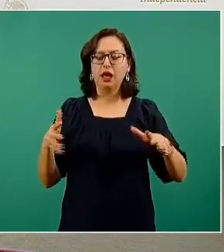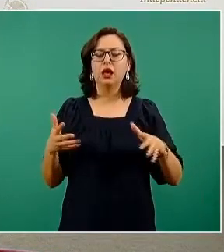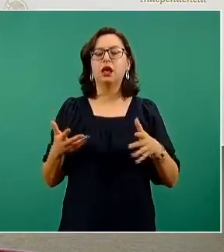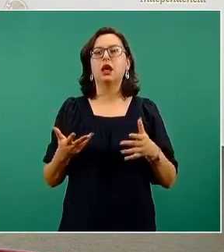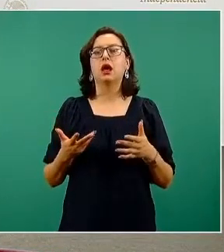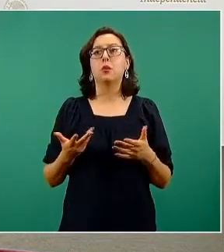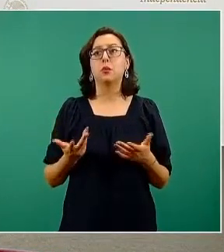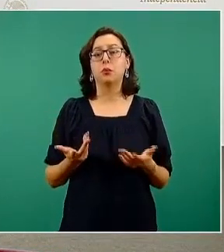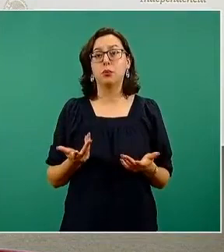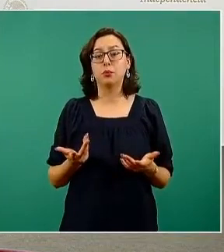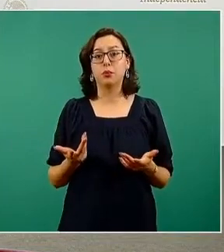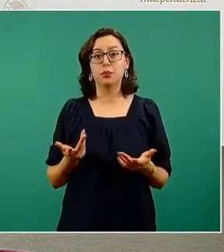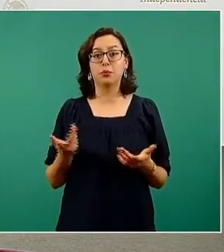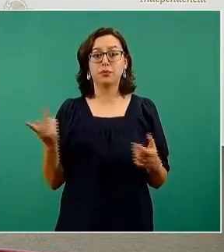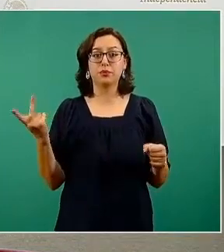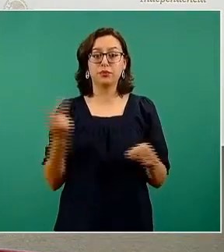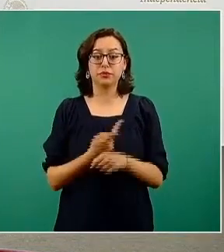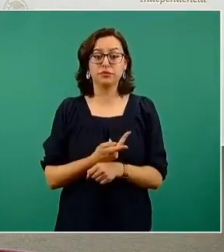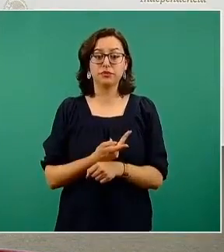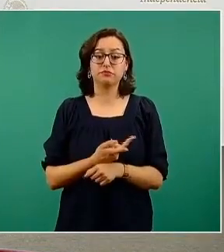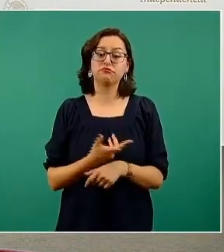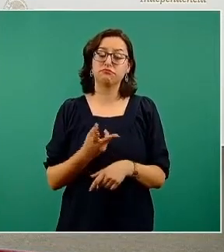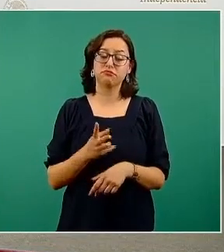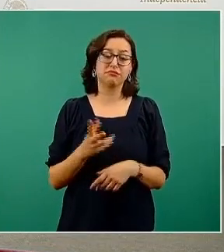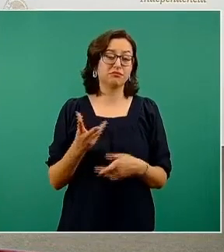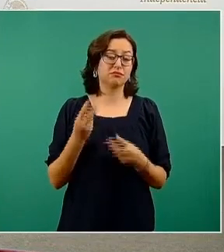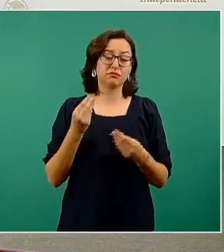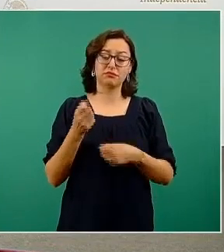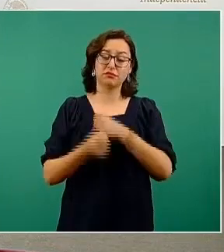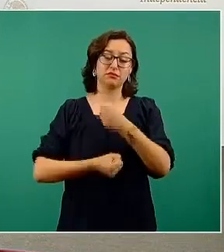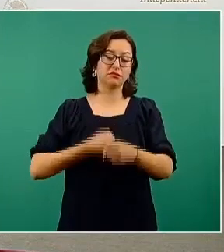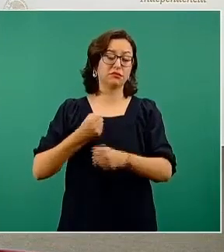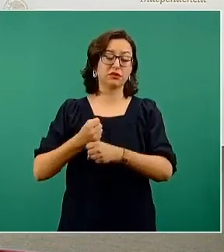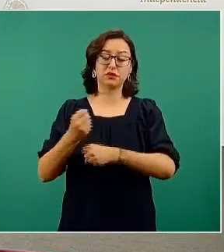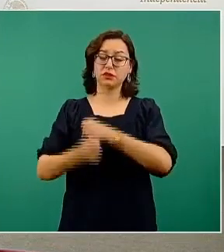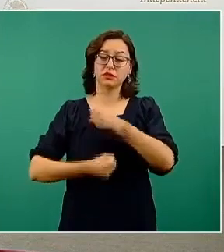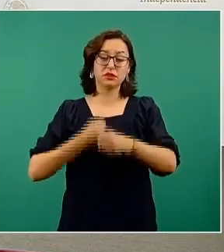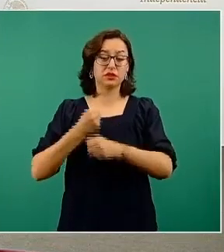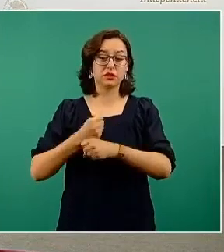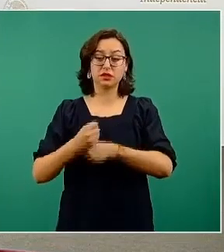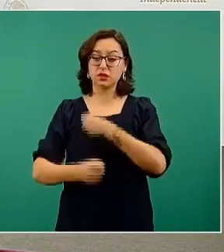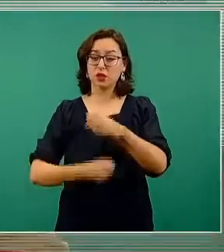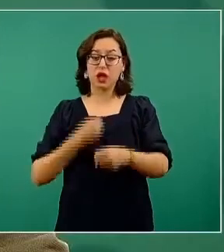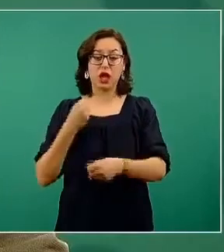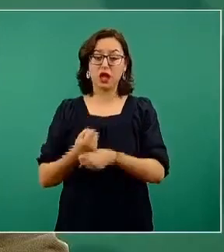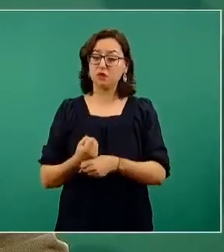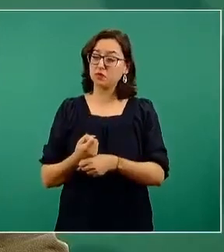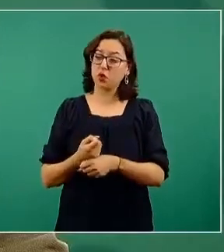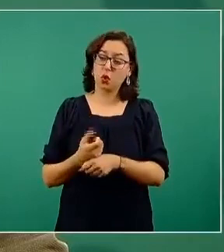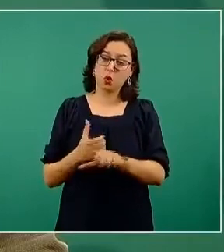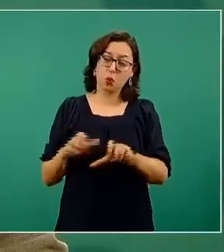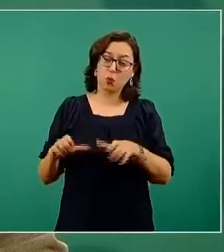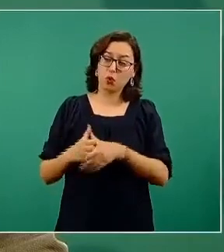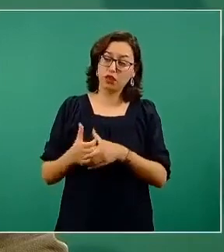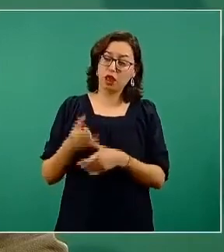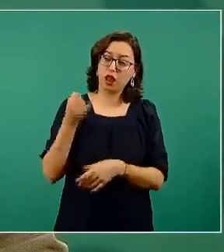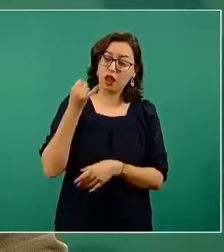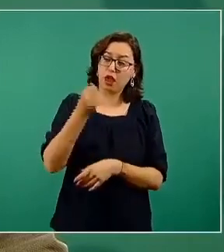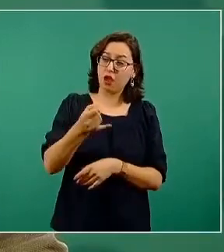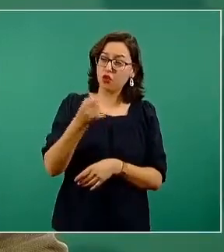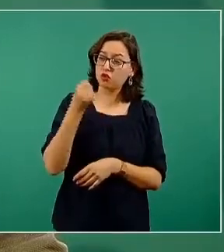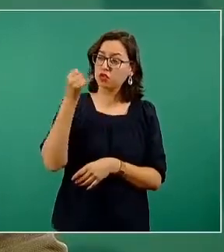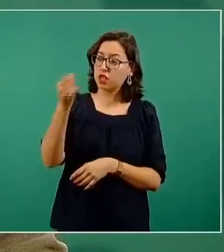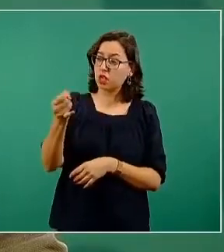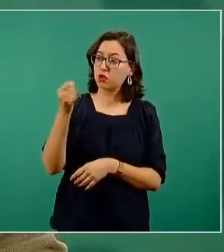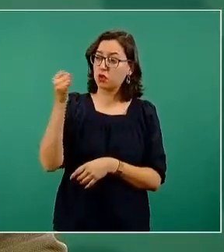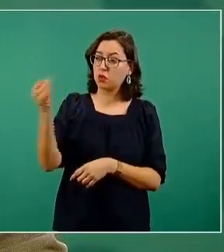pues mucho del abandono histórico en el sector salud y especialmente en comunidades más alejadas,